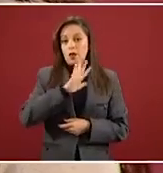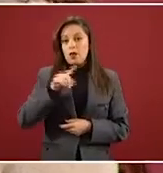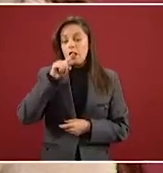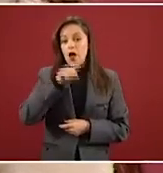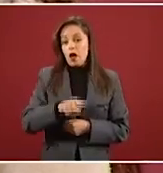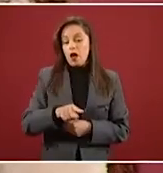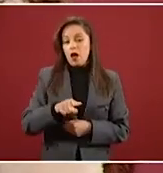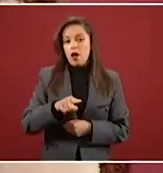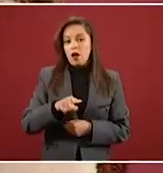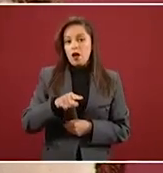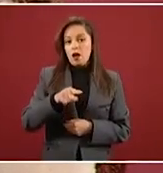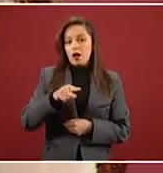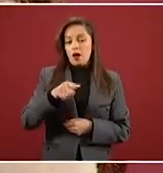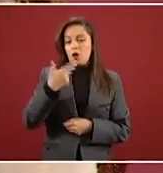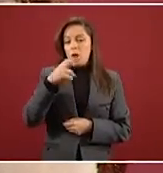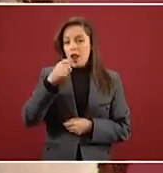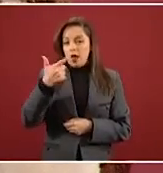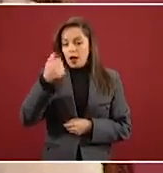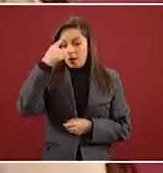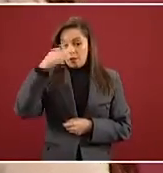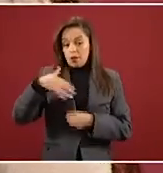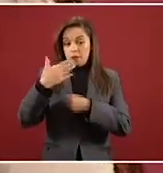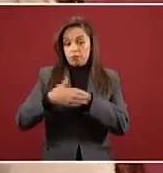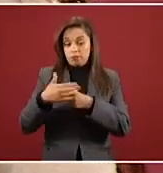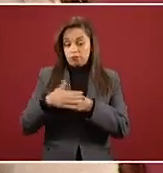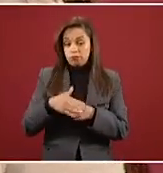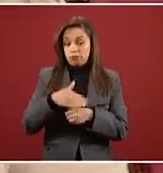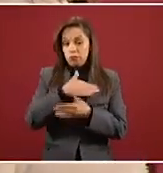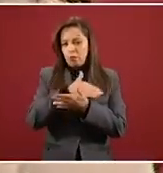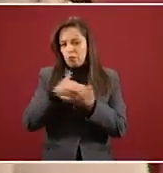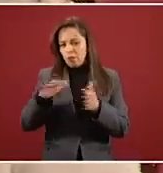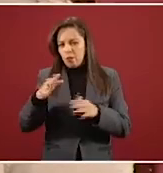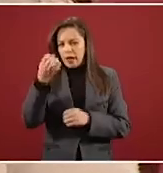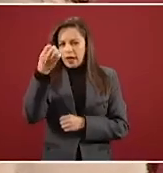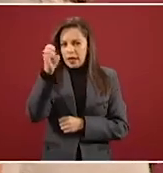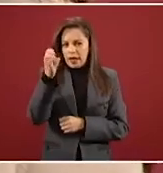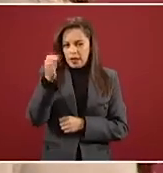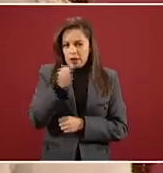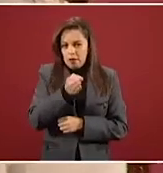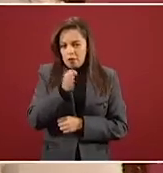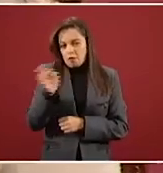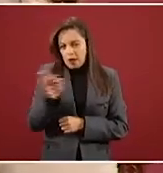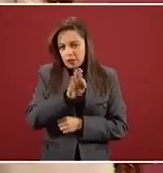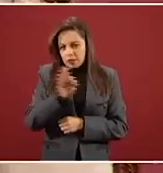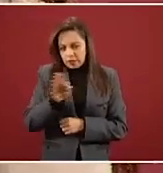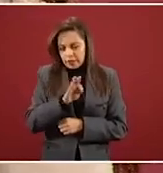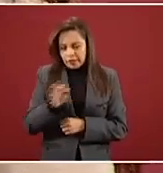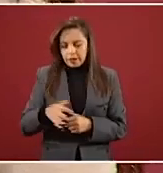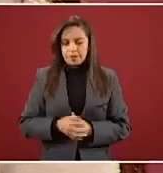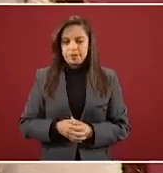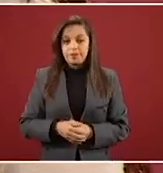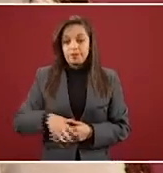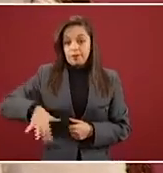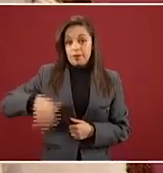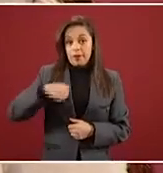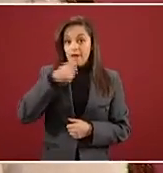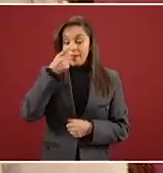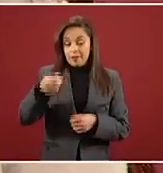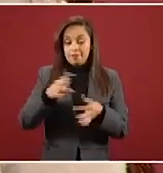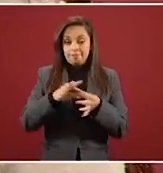vence a mediados de enero. Se está, como comentaba hace rato, se está